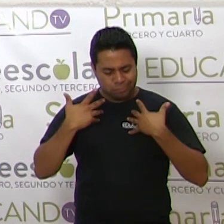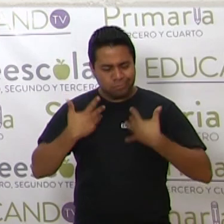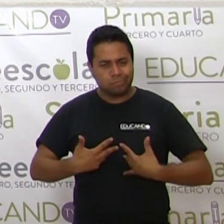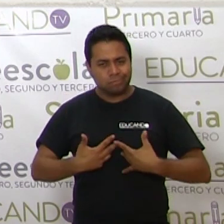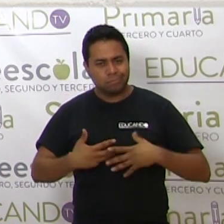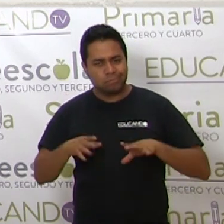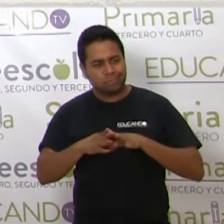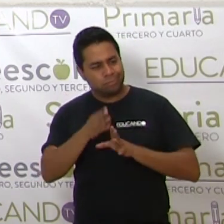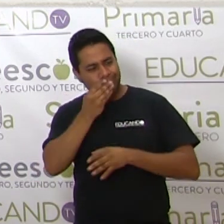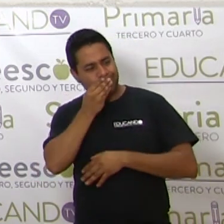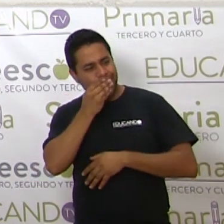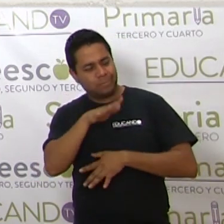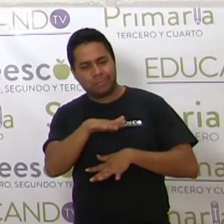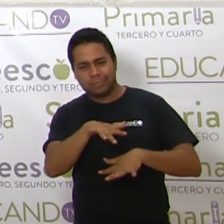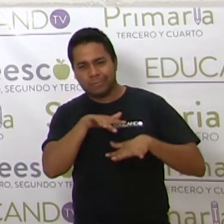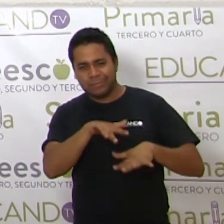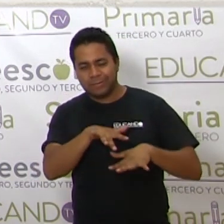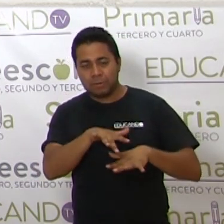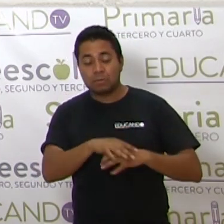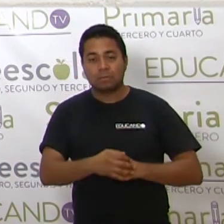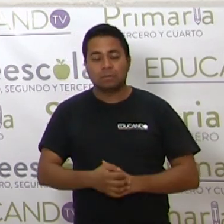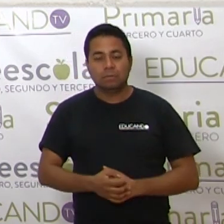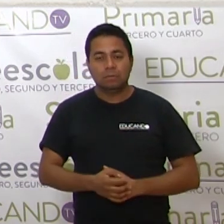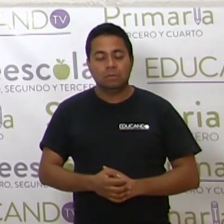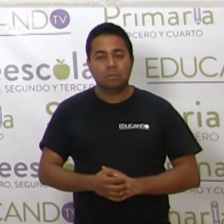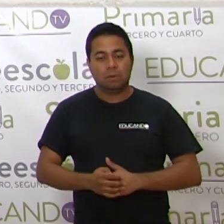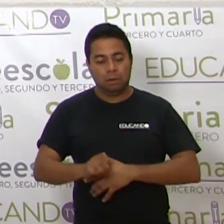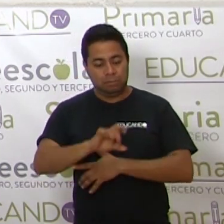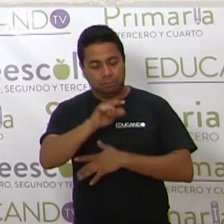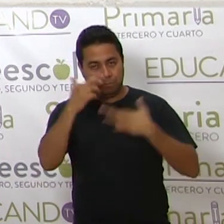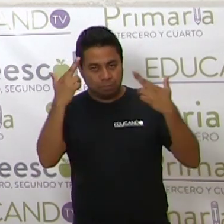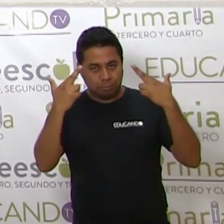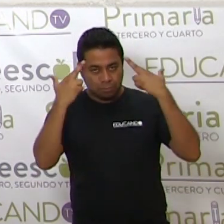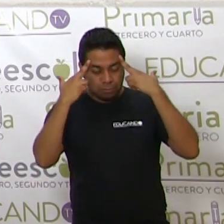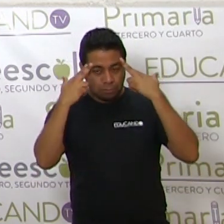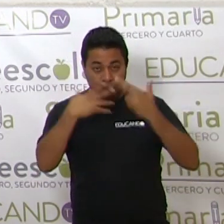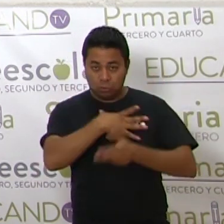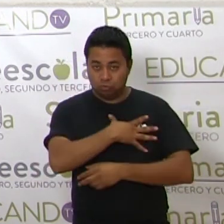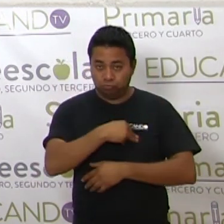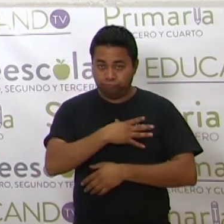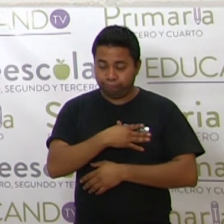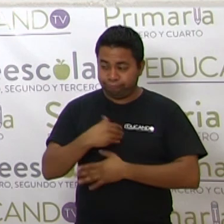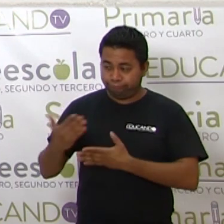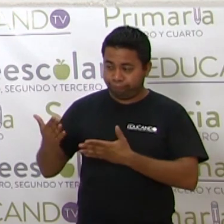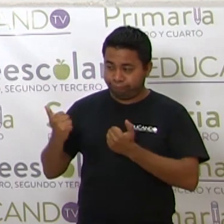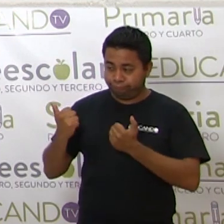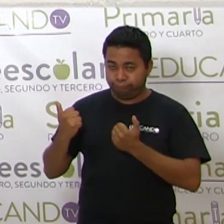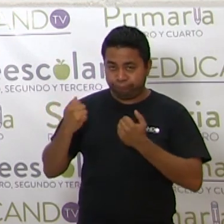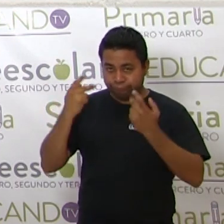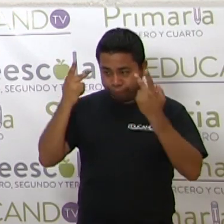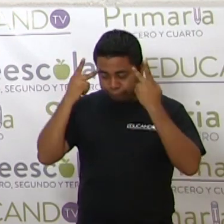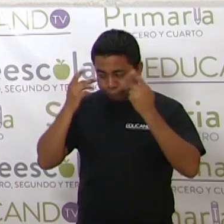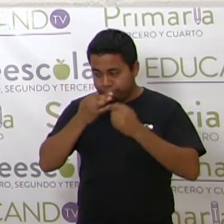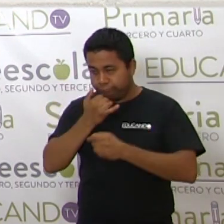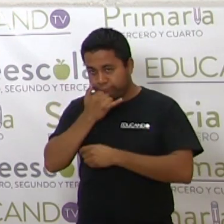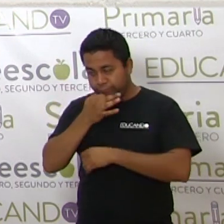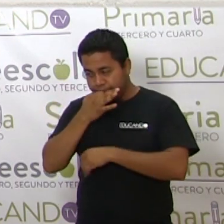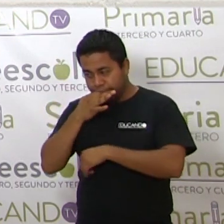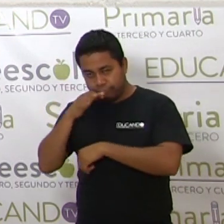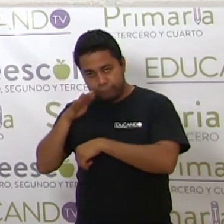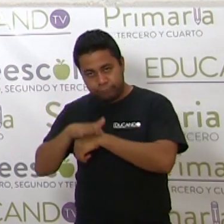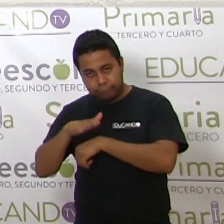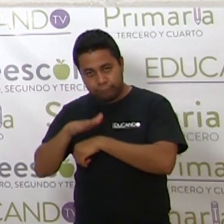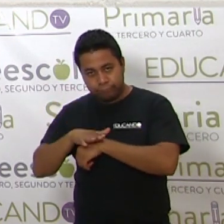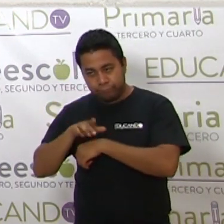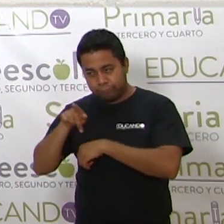hermosa estaba después el viejo rey llamó a su hijo el príncipe y le hizo saber que el que